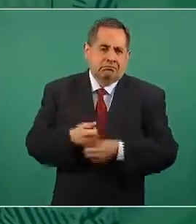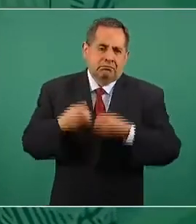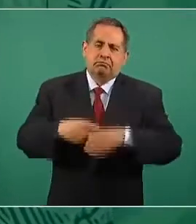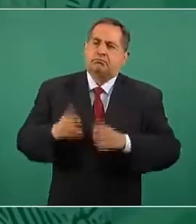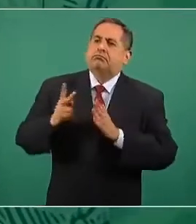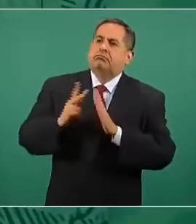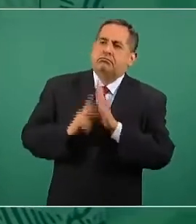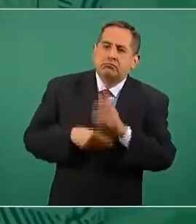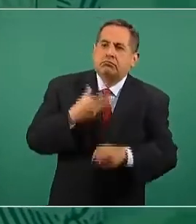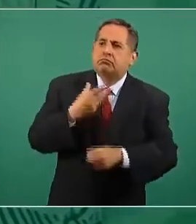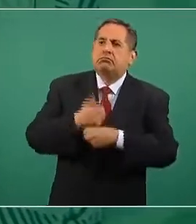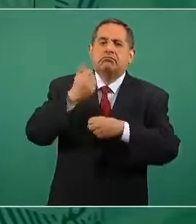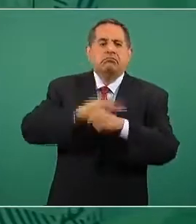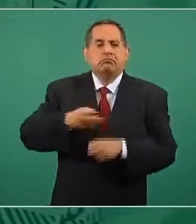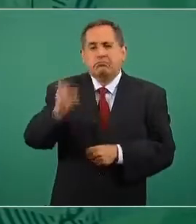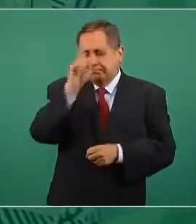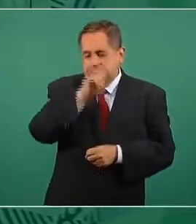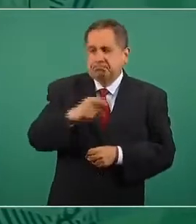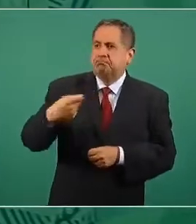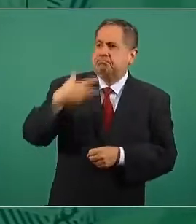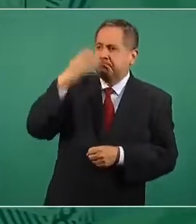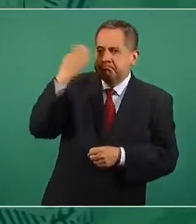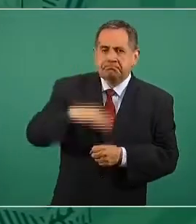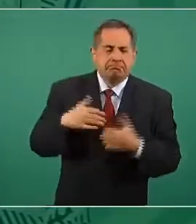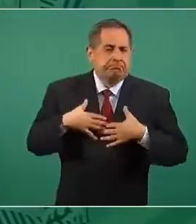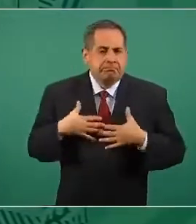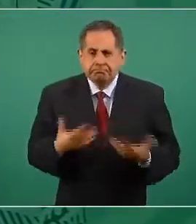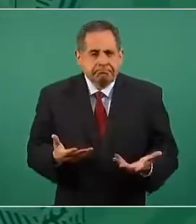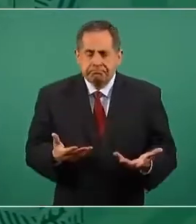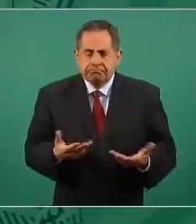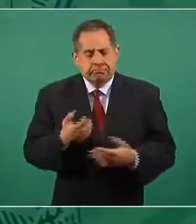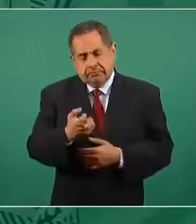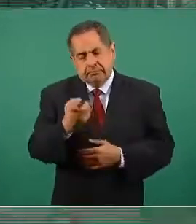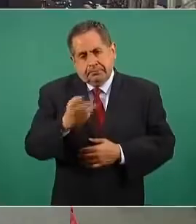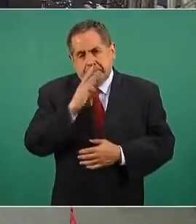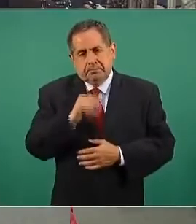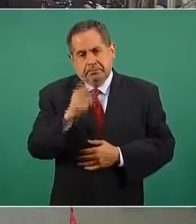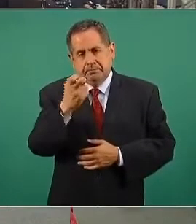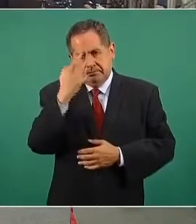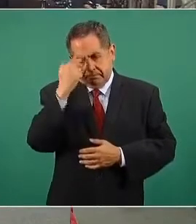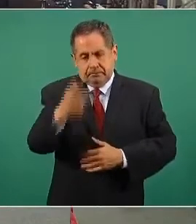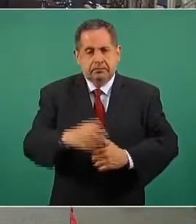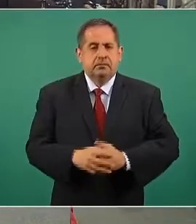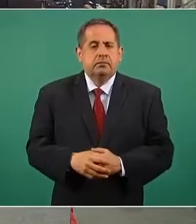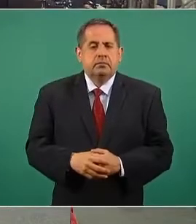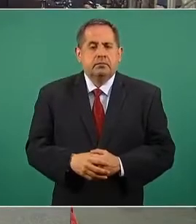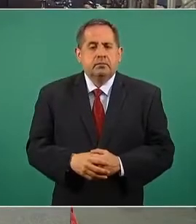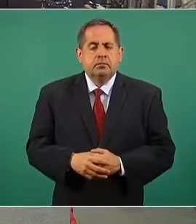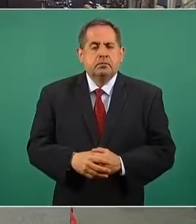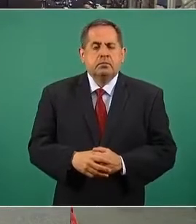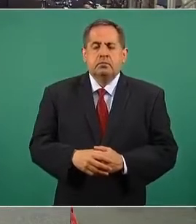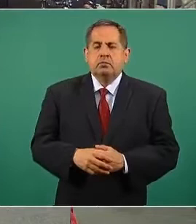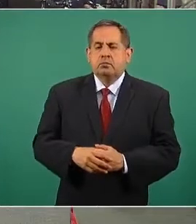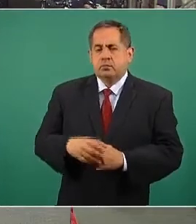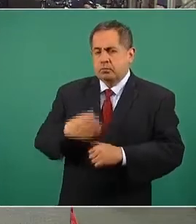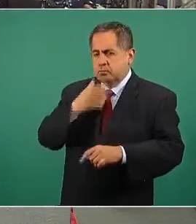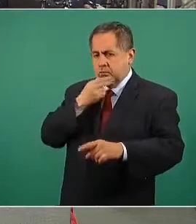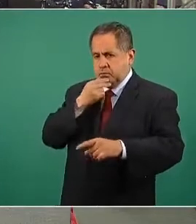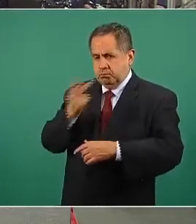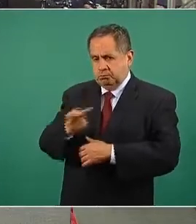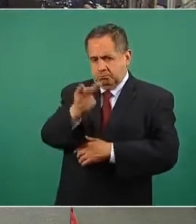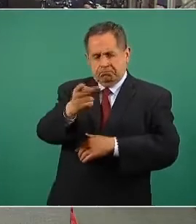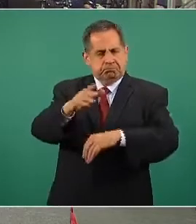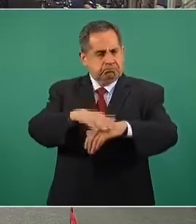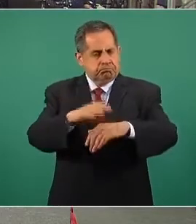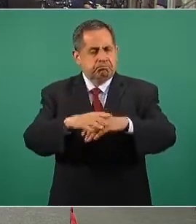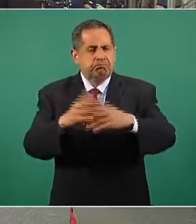recriminalización de estas autoridades hacia su persona. Sí, nada más para puntualizar, secretaria, sí. ¿Cómo